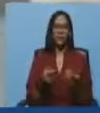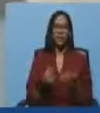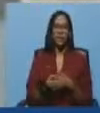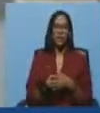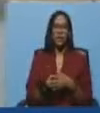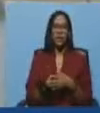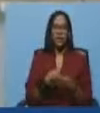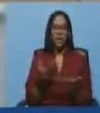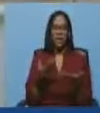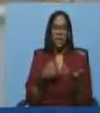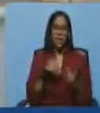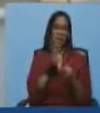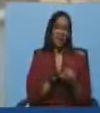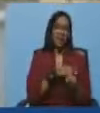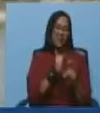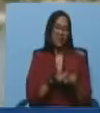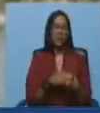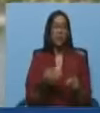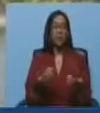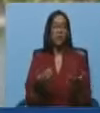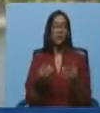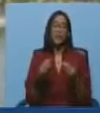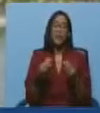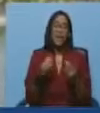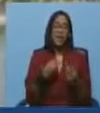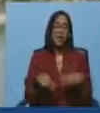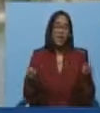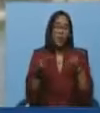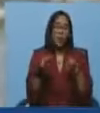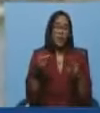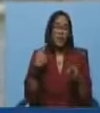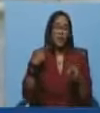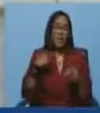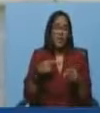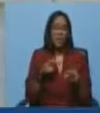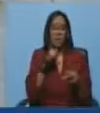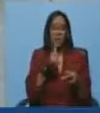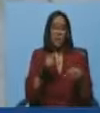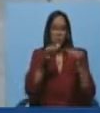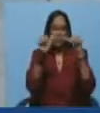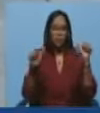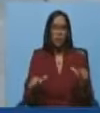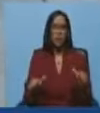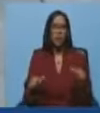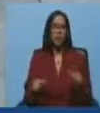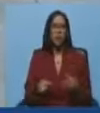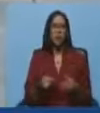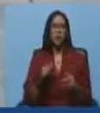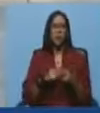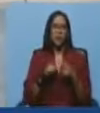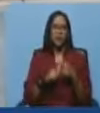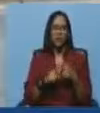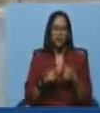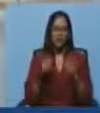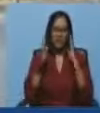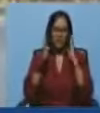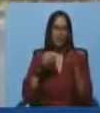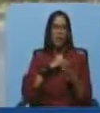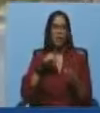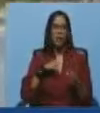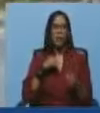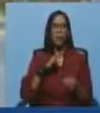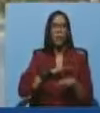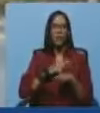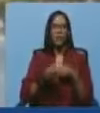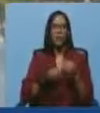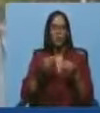en la idolatría, en el hedonismo. O sea, son tantos antivalores que tiene este sistema. Si quien se dedica a la militancia fue que asume un proceso